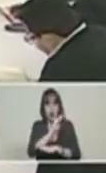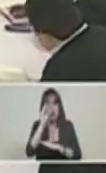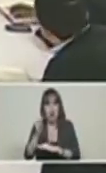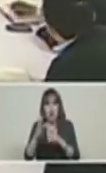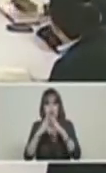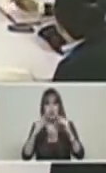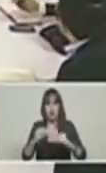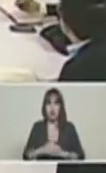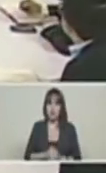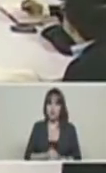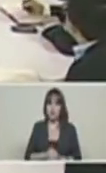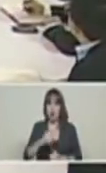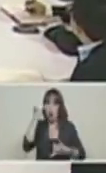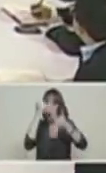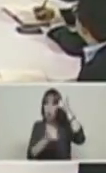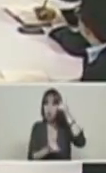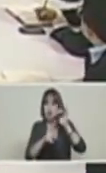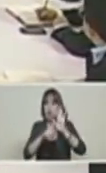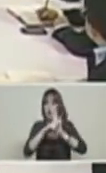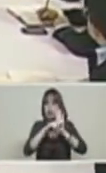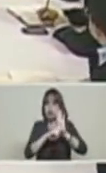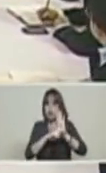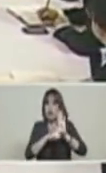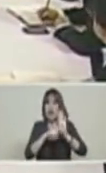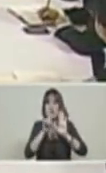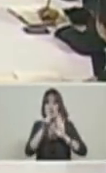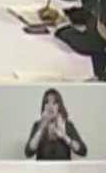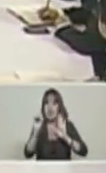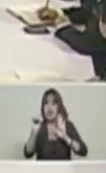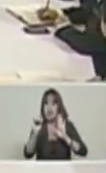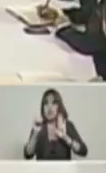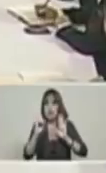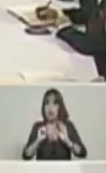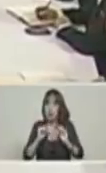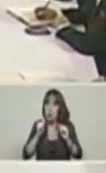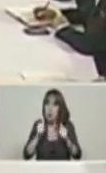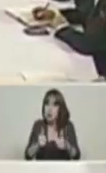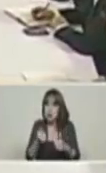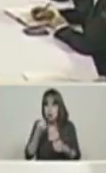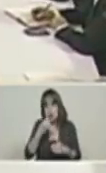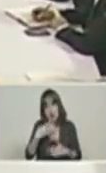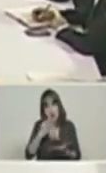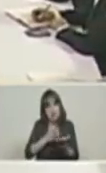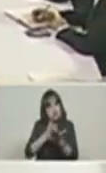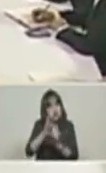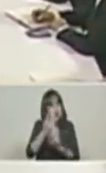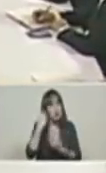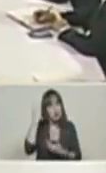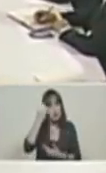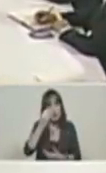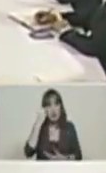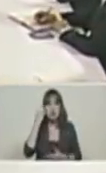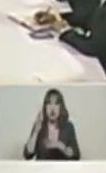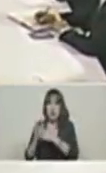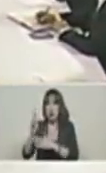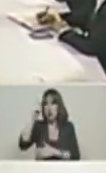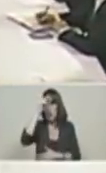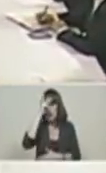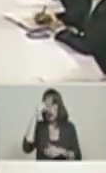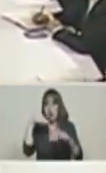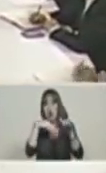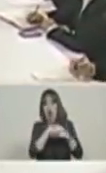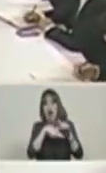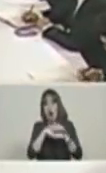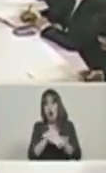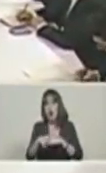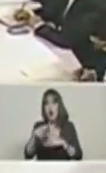En décima línea, creo que arrancó muy bien, compañero Tarek, el plan de ahorro en oro.